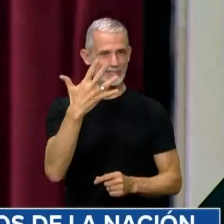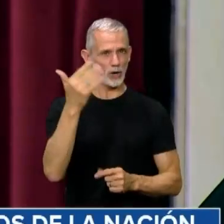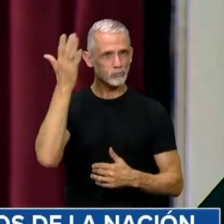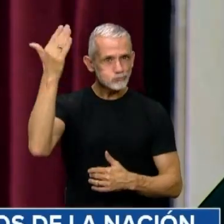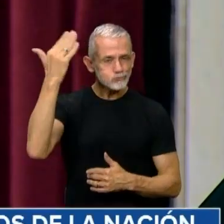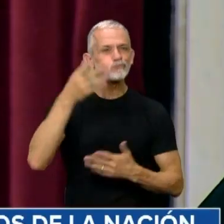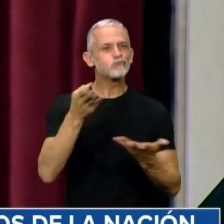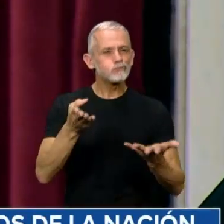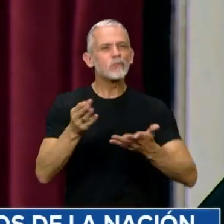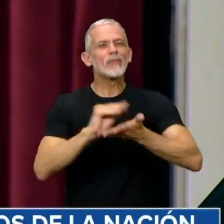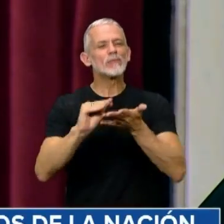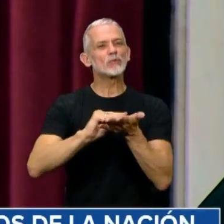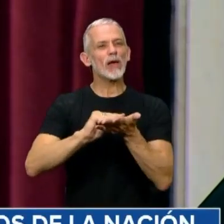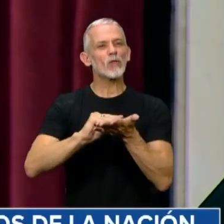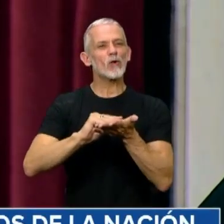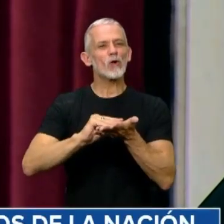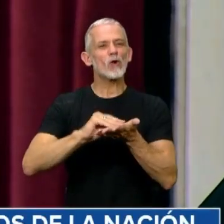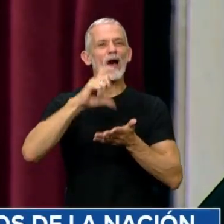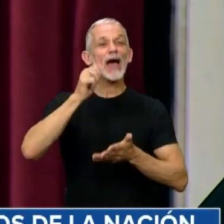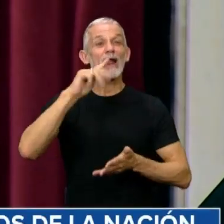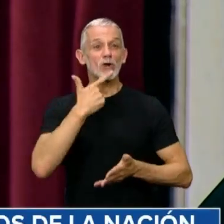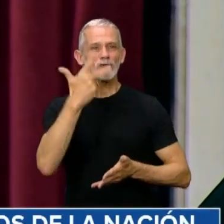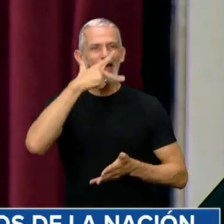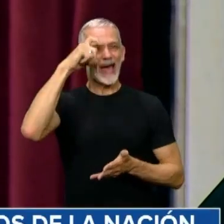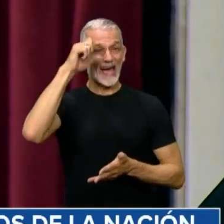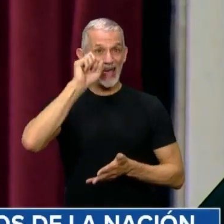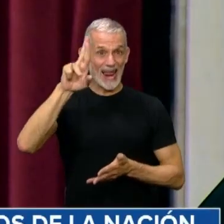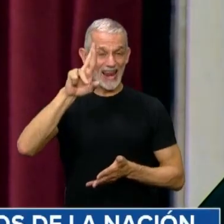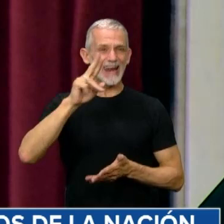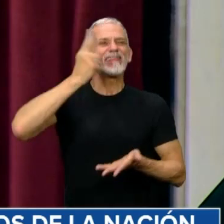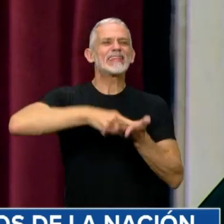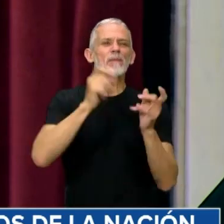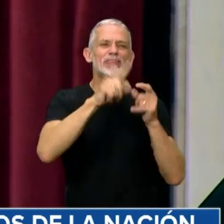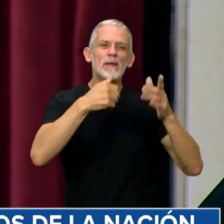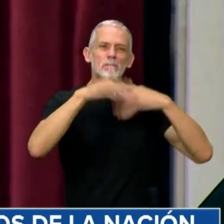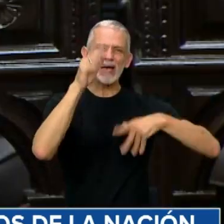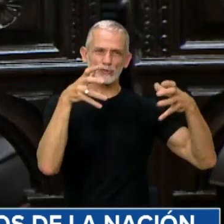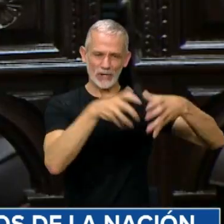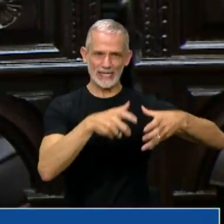Tiene la palabra el diputado Carlos Heller por el dictamen de la mayoría.